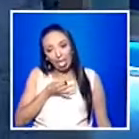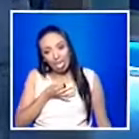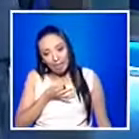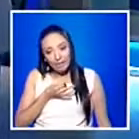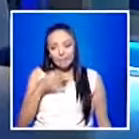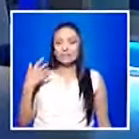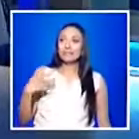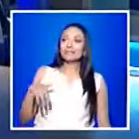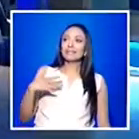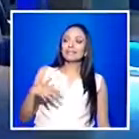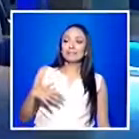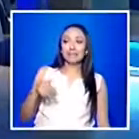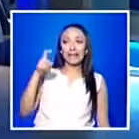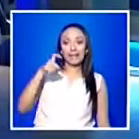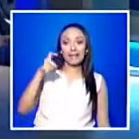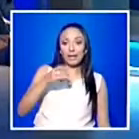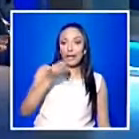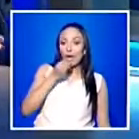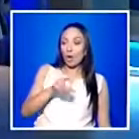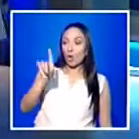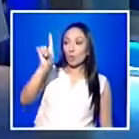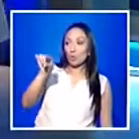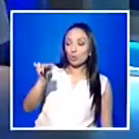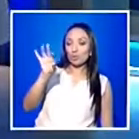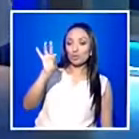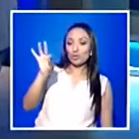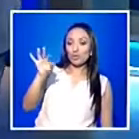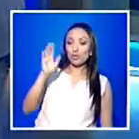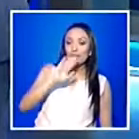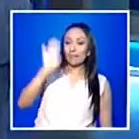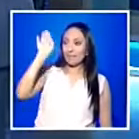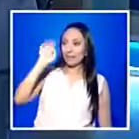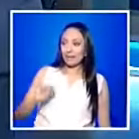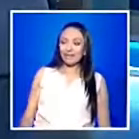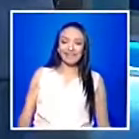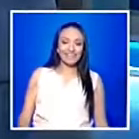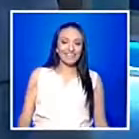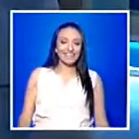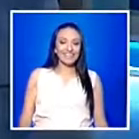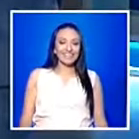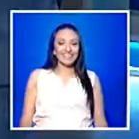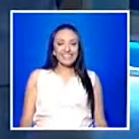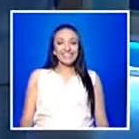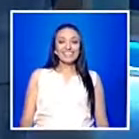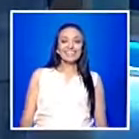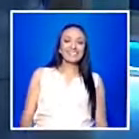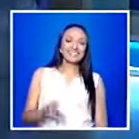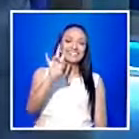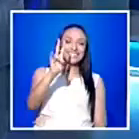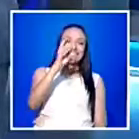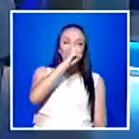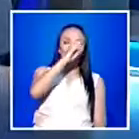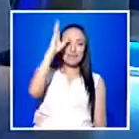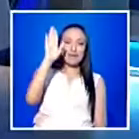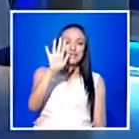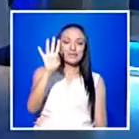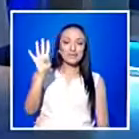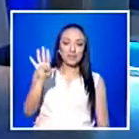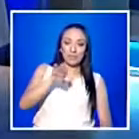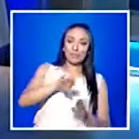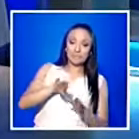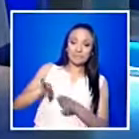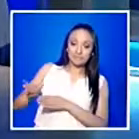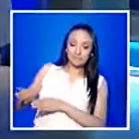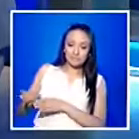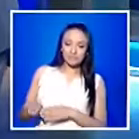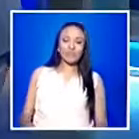con hambre. Tiene que alimentar 1.90 de puro camarón, ya lo sabe. 7 de la mañana con 54 minutos. Bueno, vamos a hablar ahora de